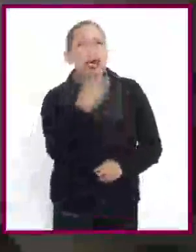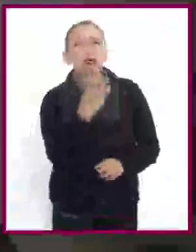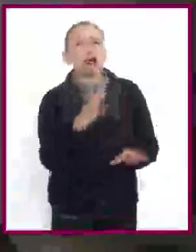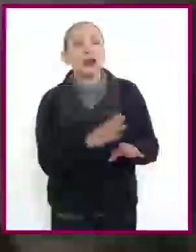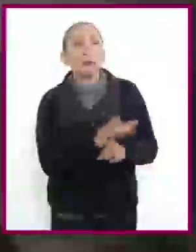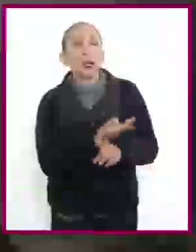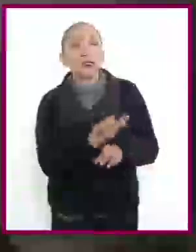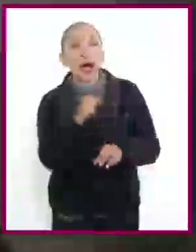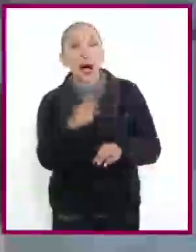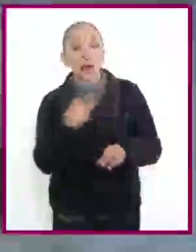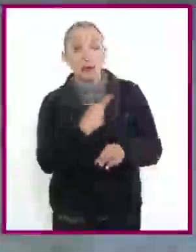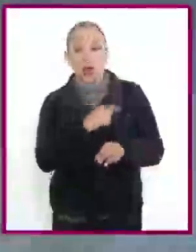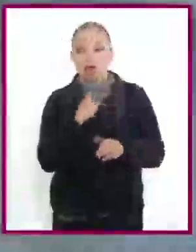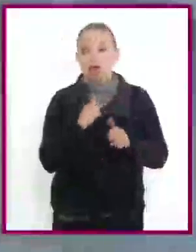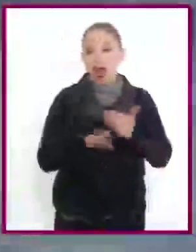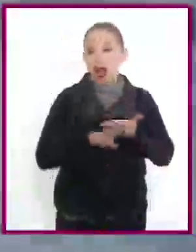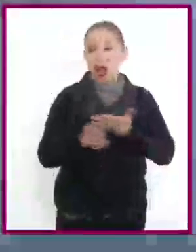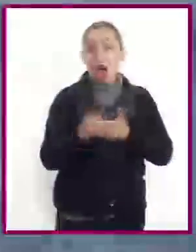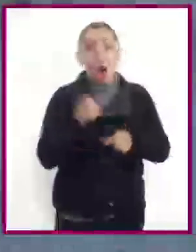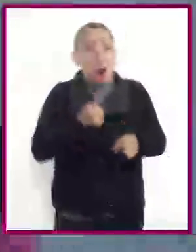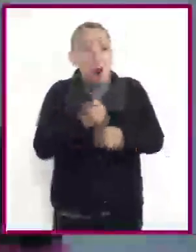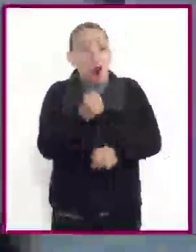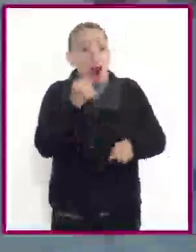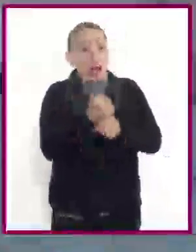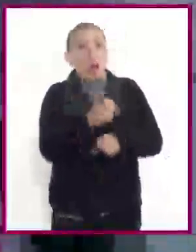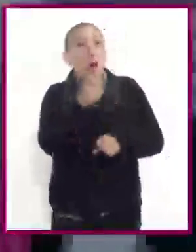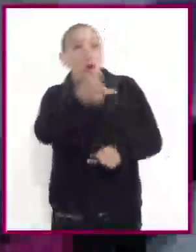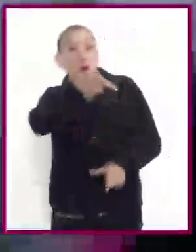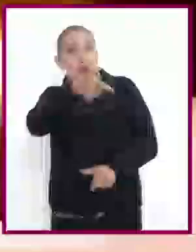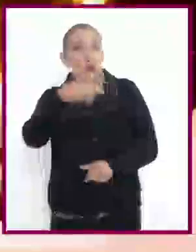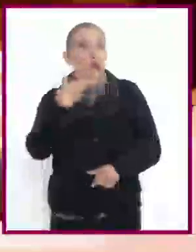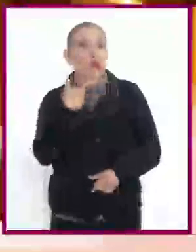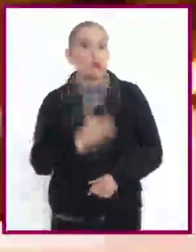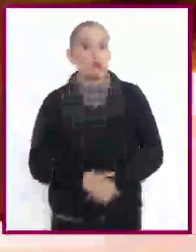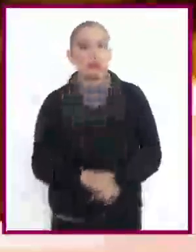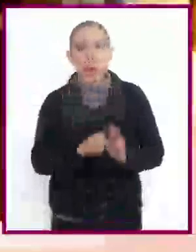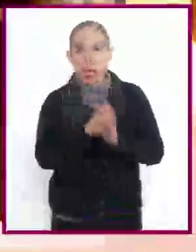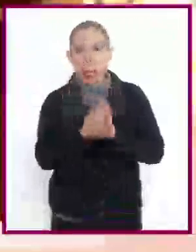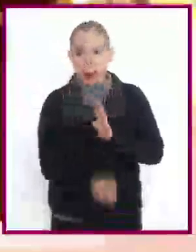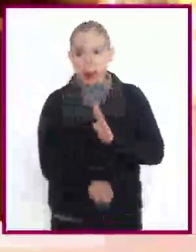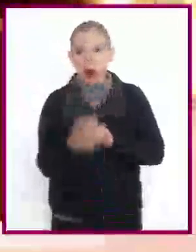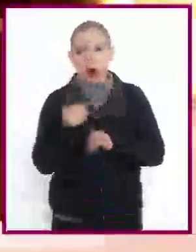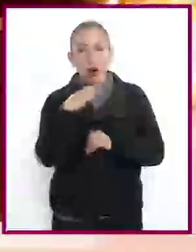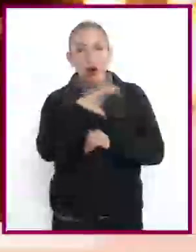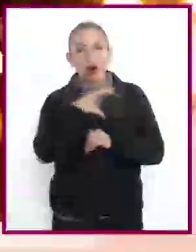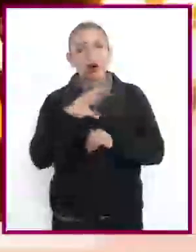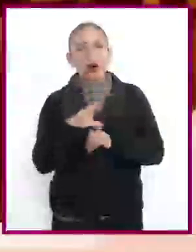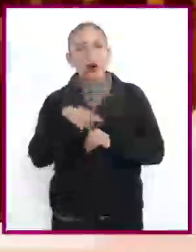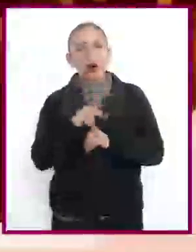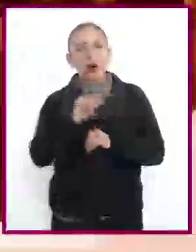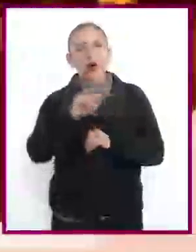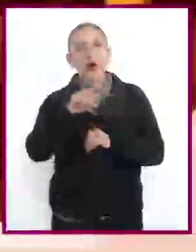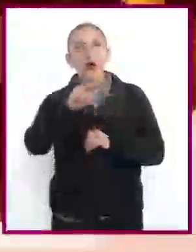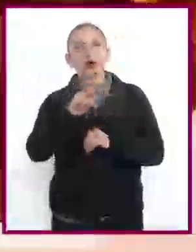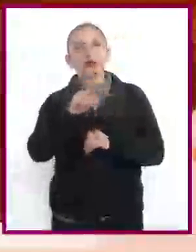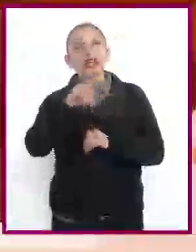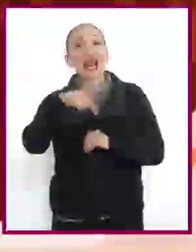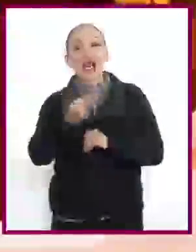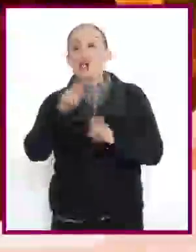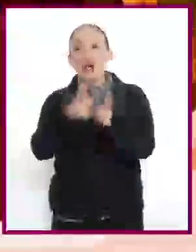hacia una persona o grupo de personas a causa de su sexo, origen étnico, orientación sexual o religión,